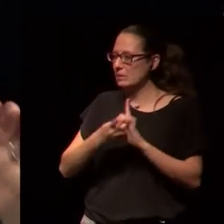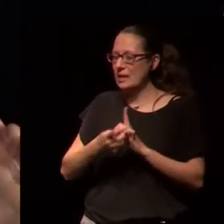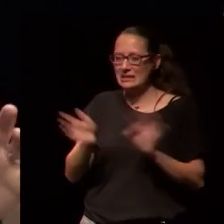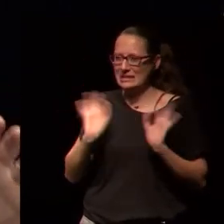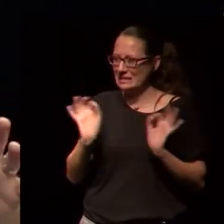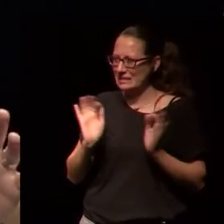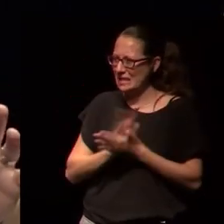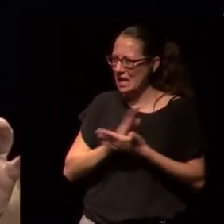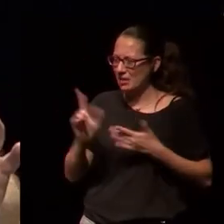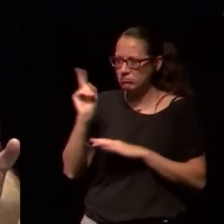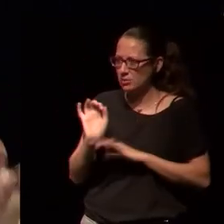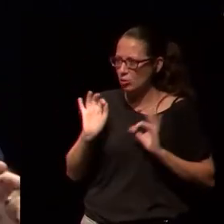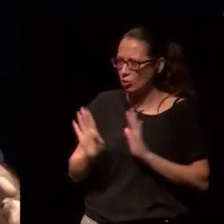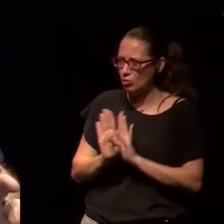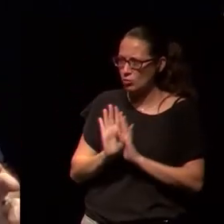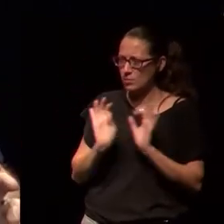estas ideas